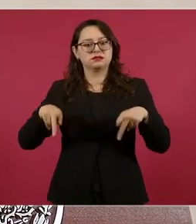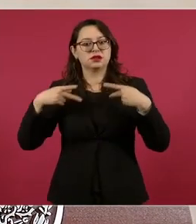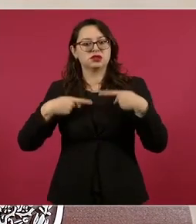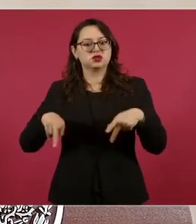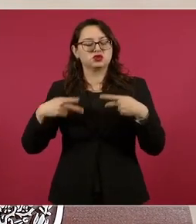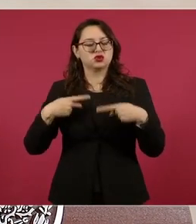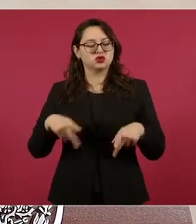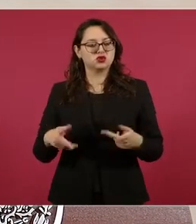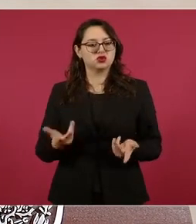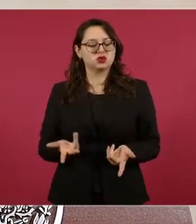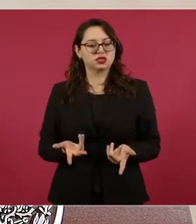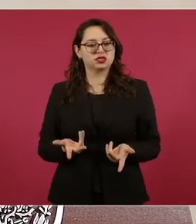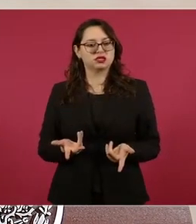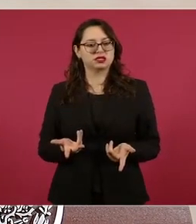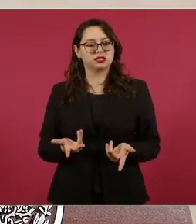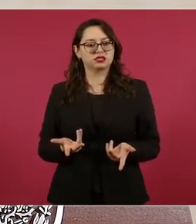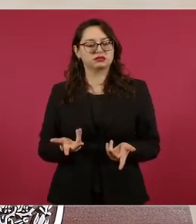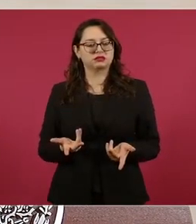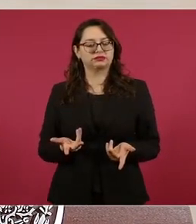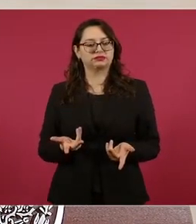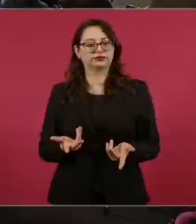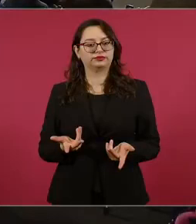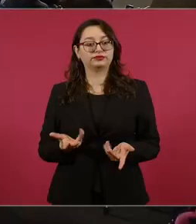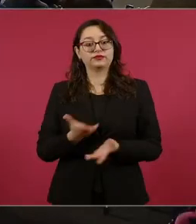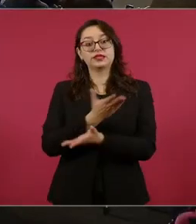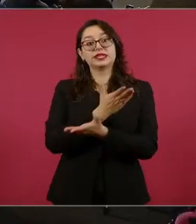habitantes por la